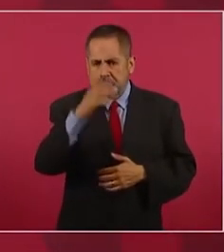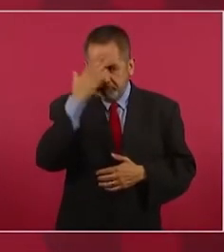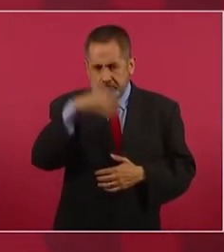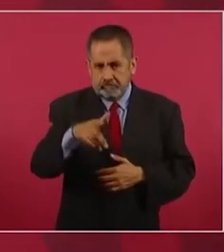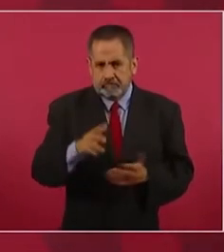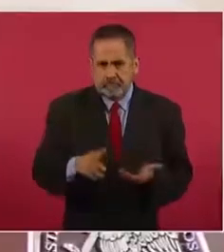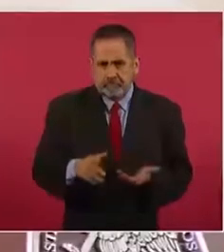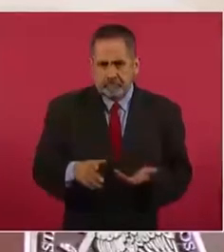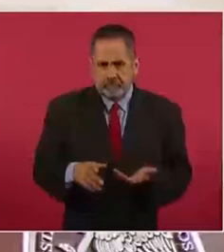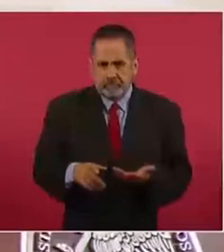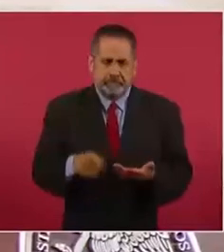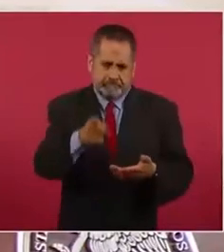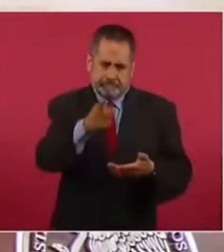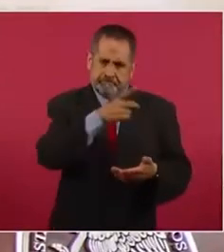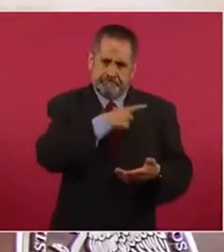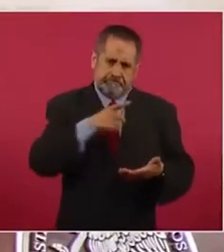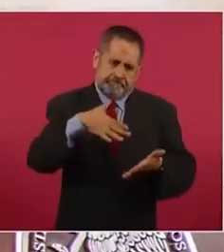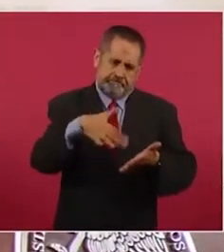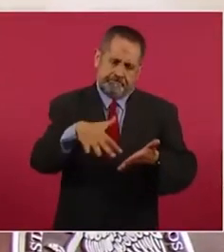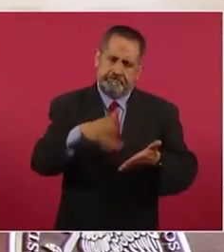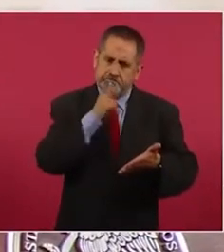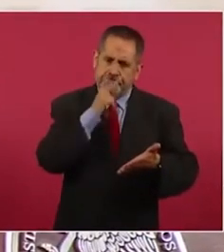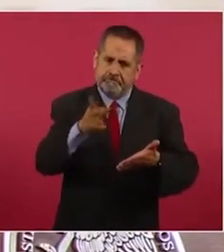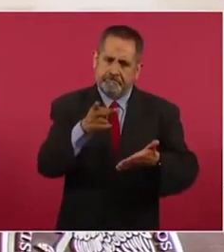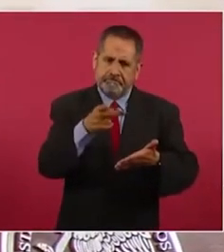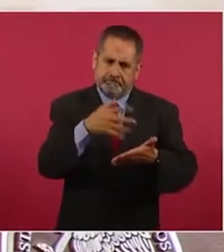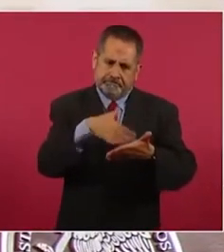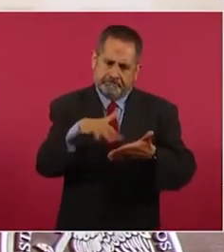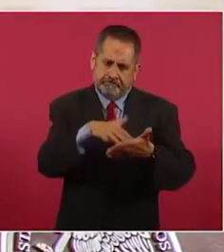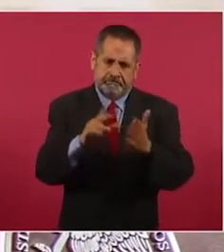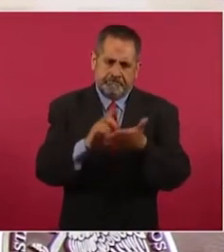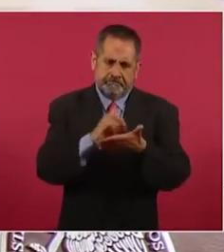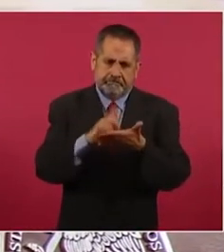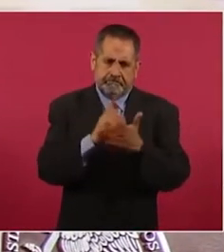Nada más que hay que buscarlo, ¿no?, en el